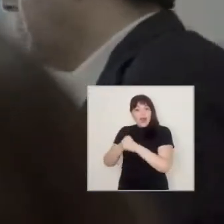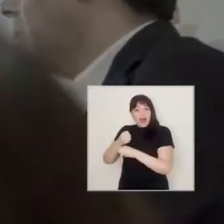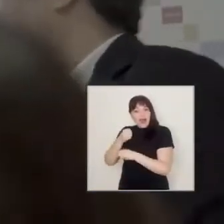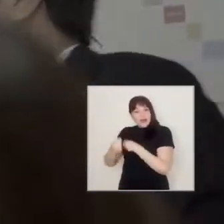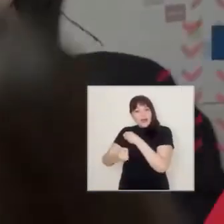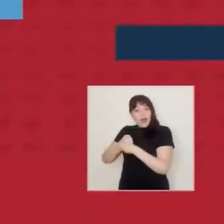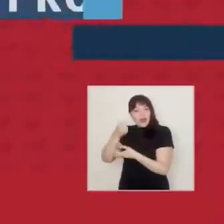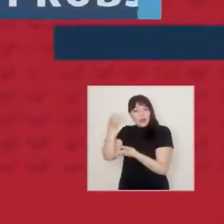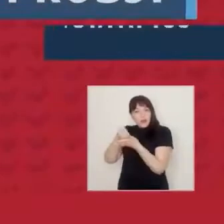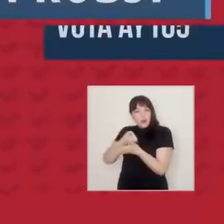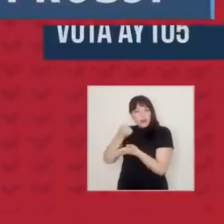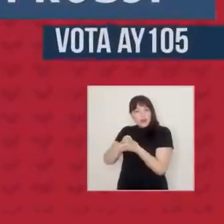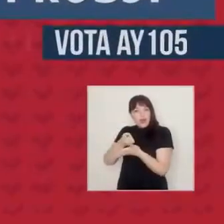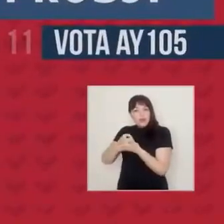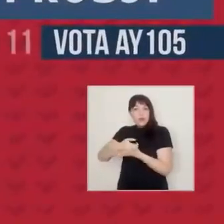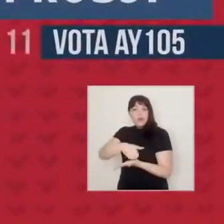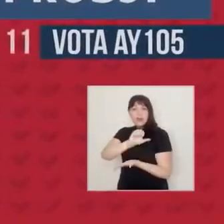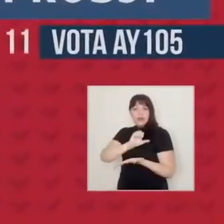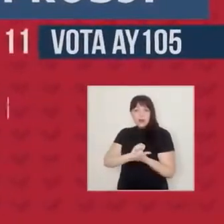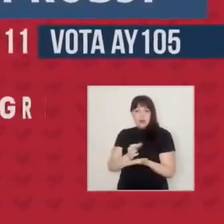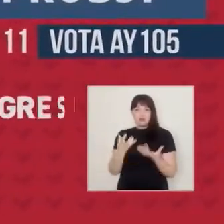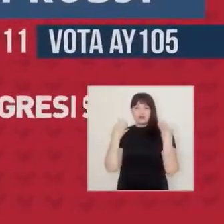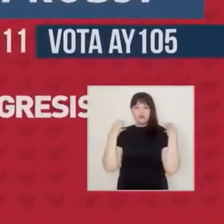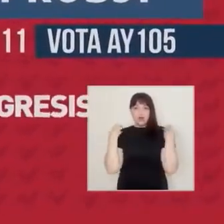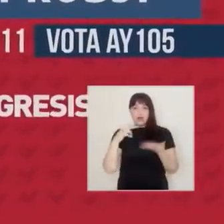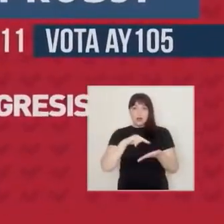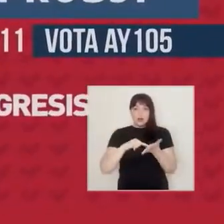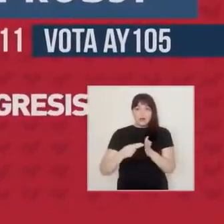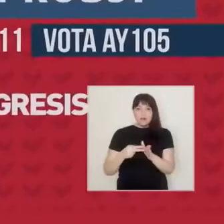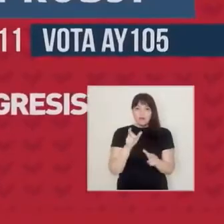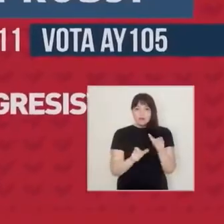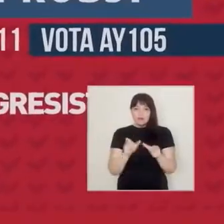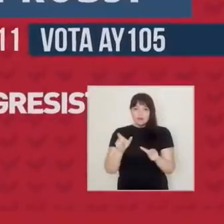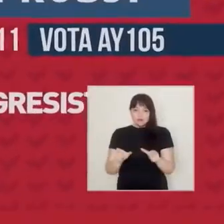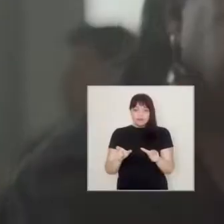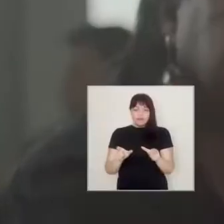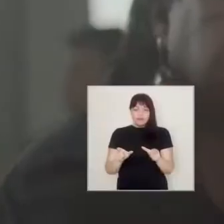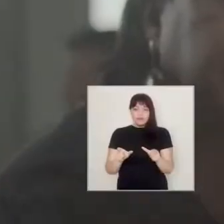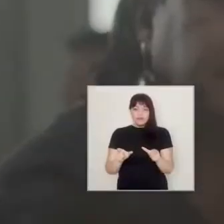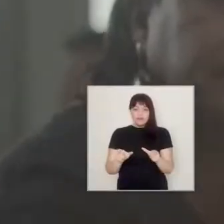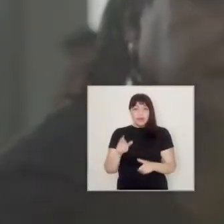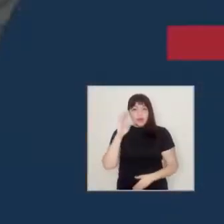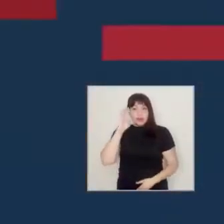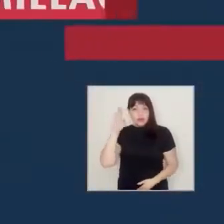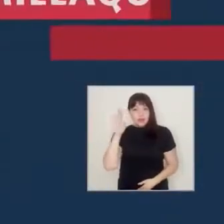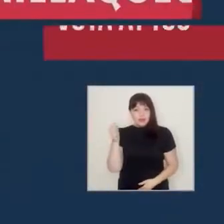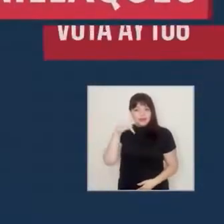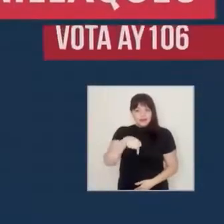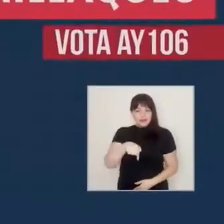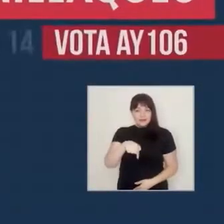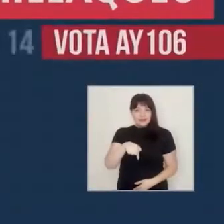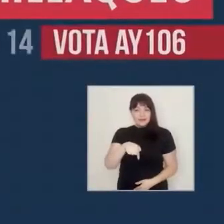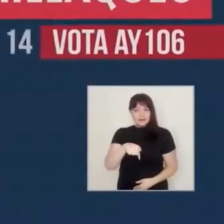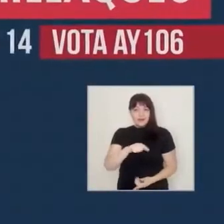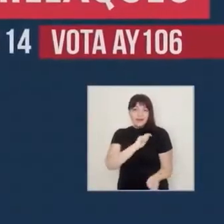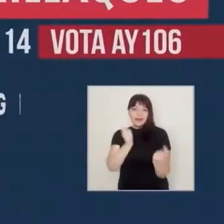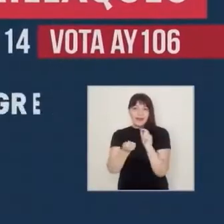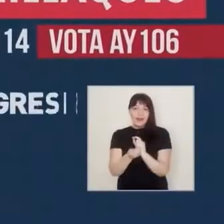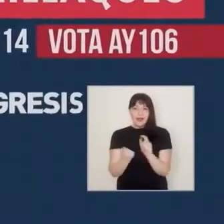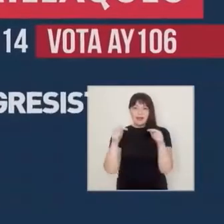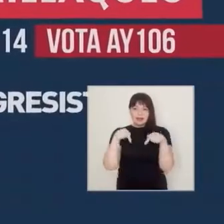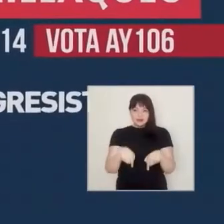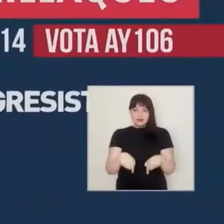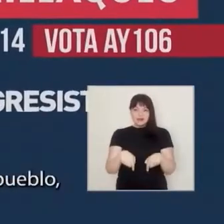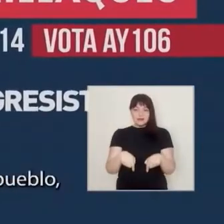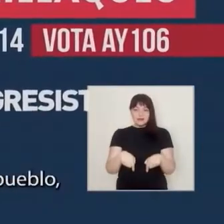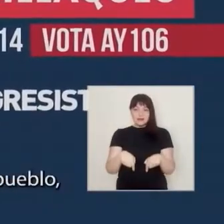Después de tantos años luchando por un Estado presente en los problemas cotidianos de la gente, ha llegado el día. El